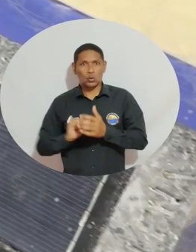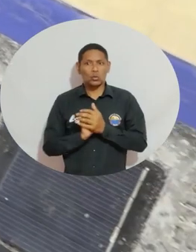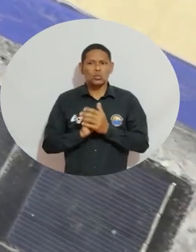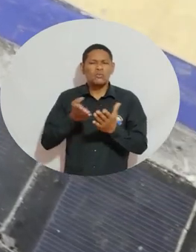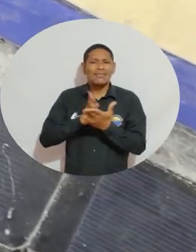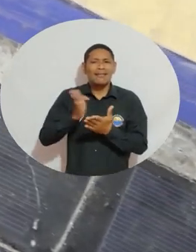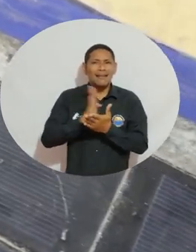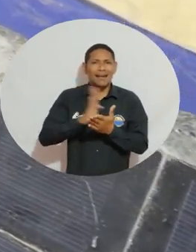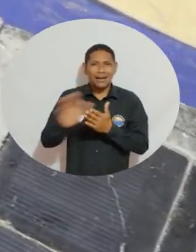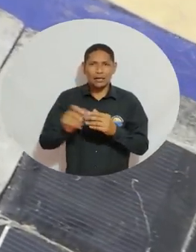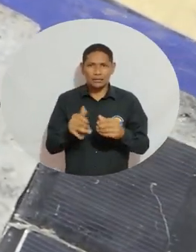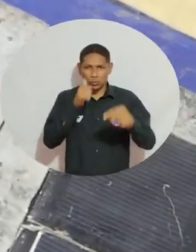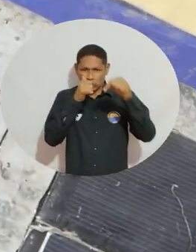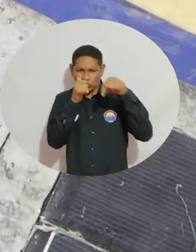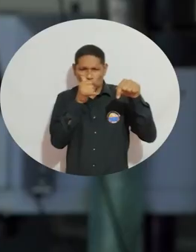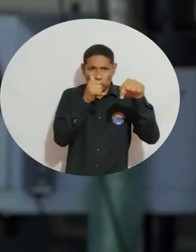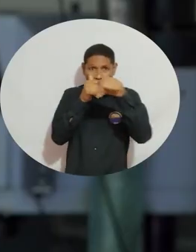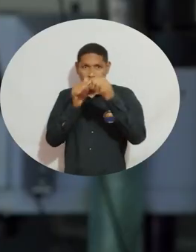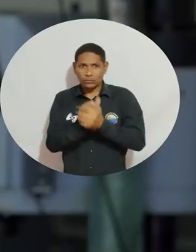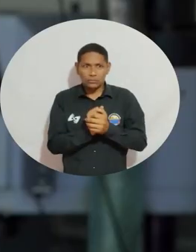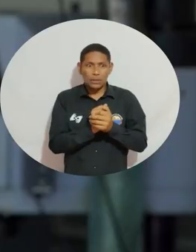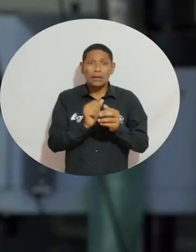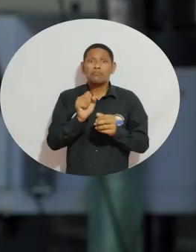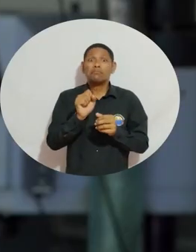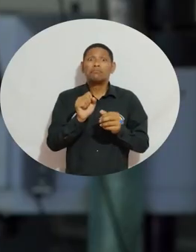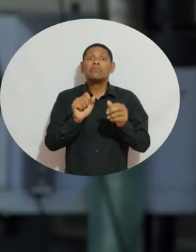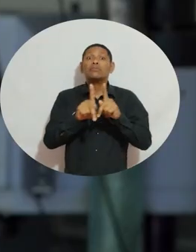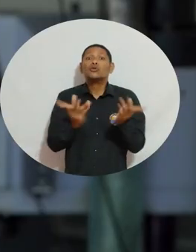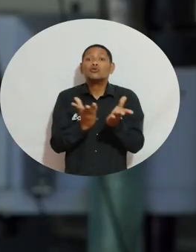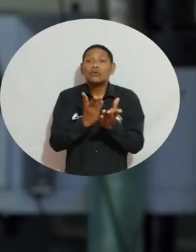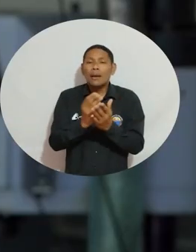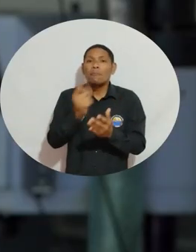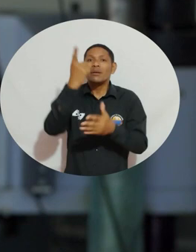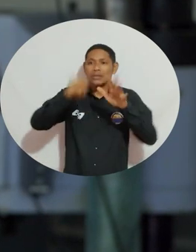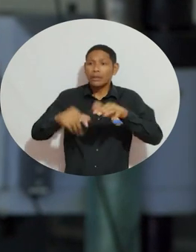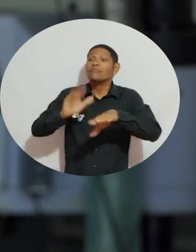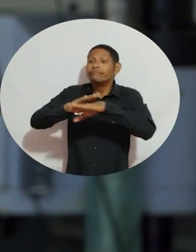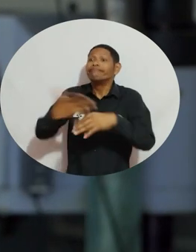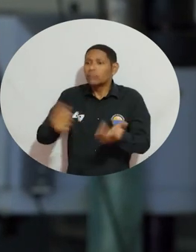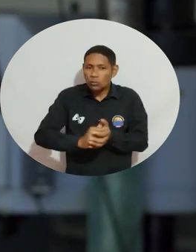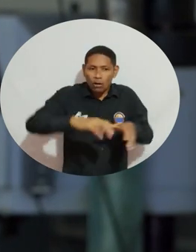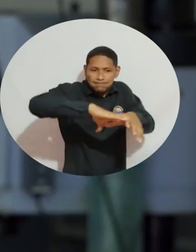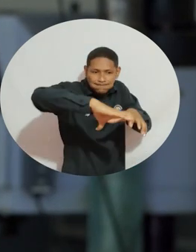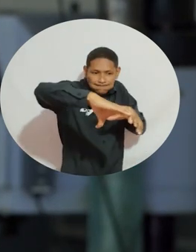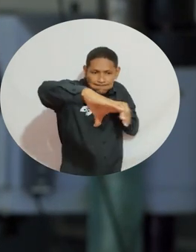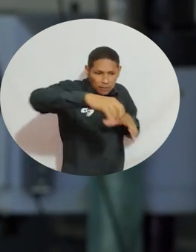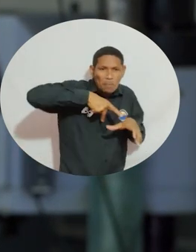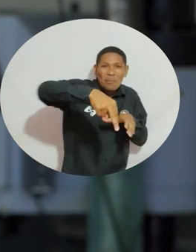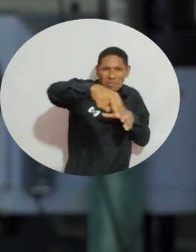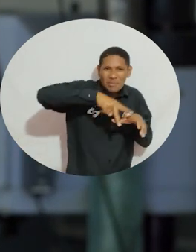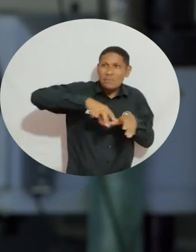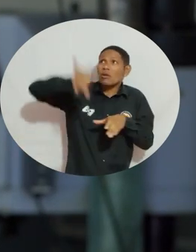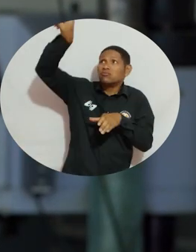Oliveros Ortiz, del programa de Ingeniería Electrónica. Desafiar a nuestros estudiantes de primer semestre para diseñar un pavimento fotovoltaico. El